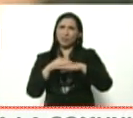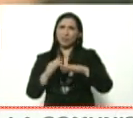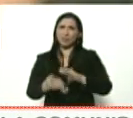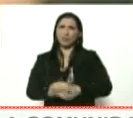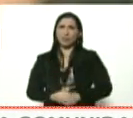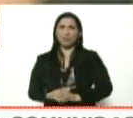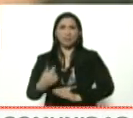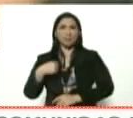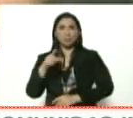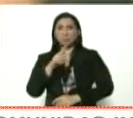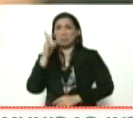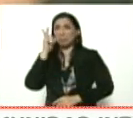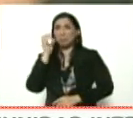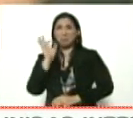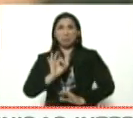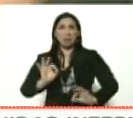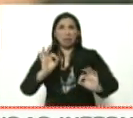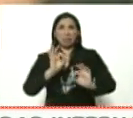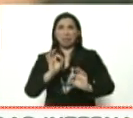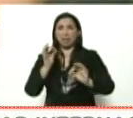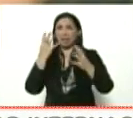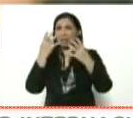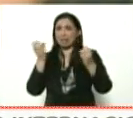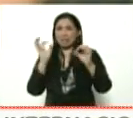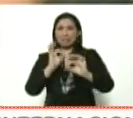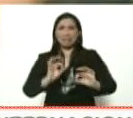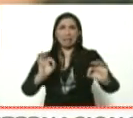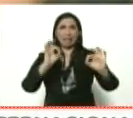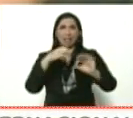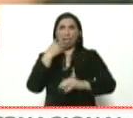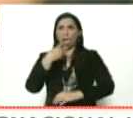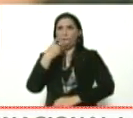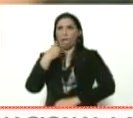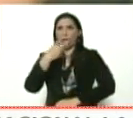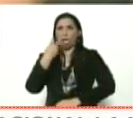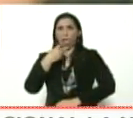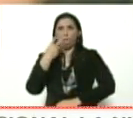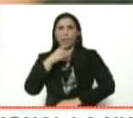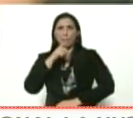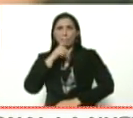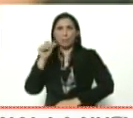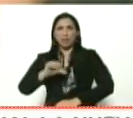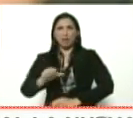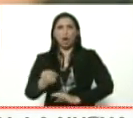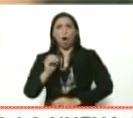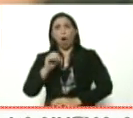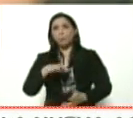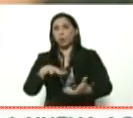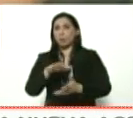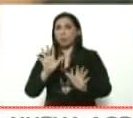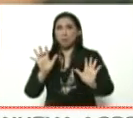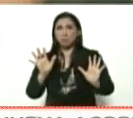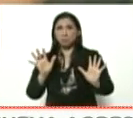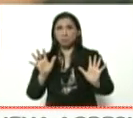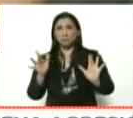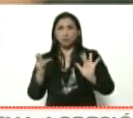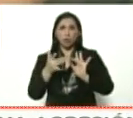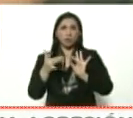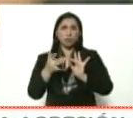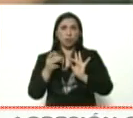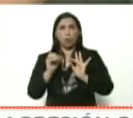Yo no escucho nada, no se entiende absolutamente nada la pregunta. No sé si es un problema de